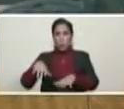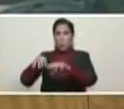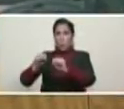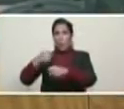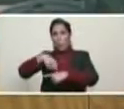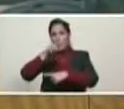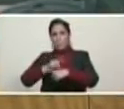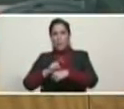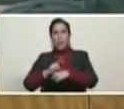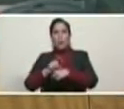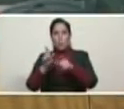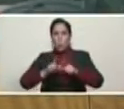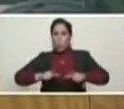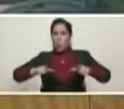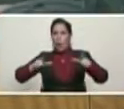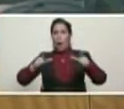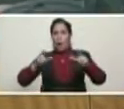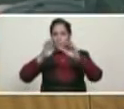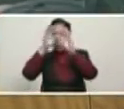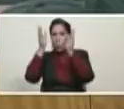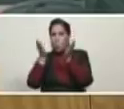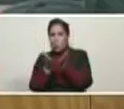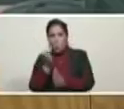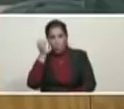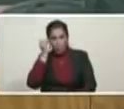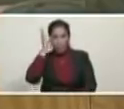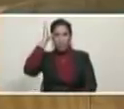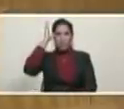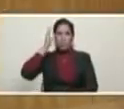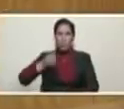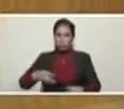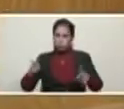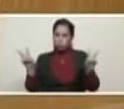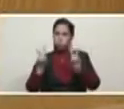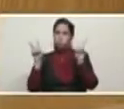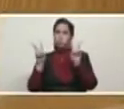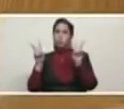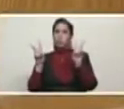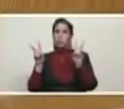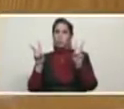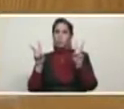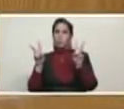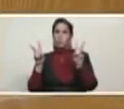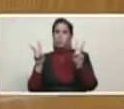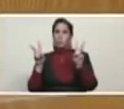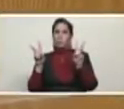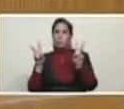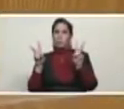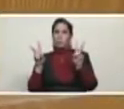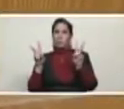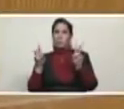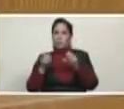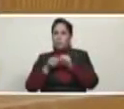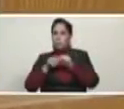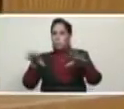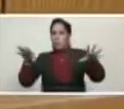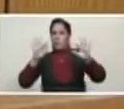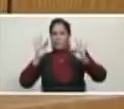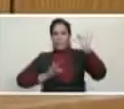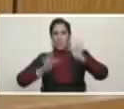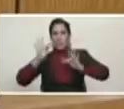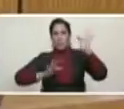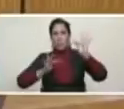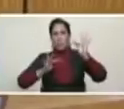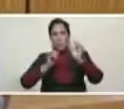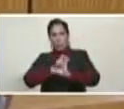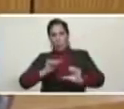mundo de capacidad, de coraje, de arrojo, de despliegue físico de la Fuerza Armada